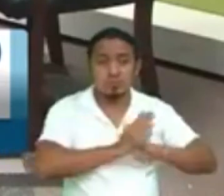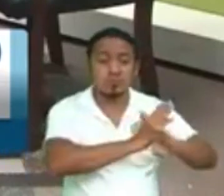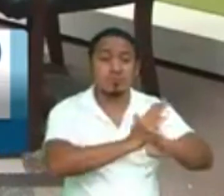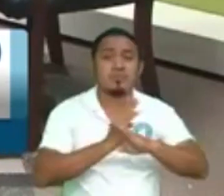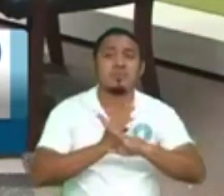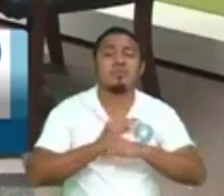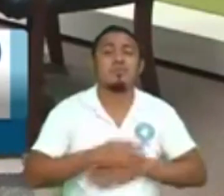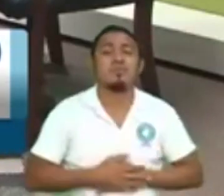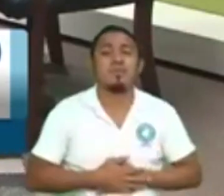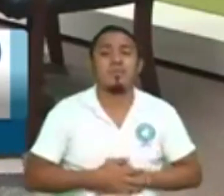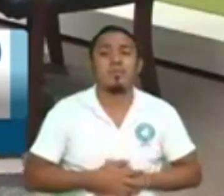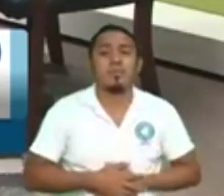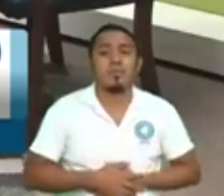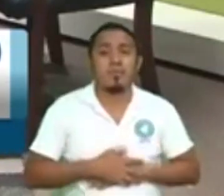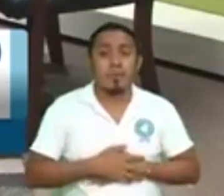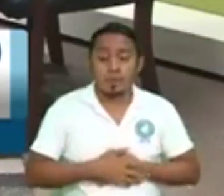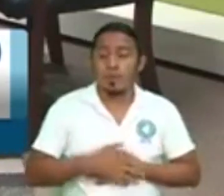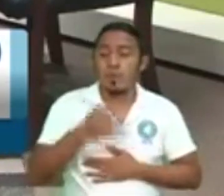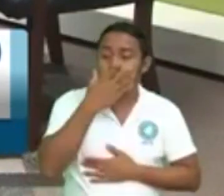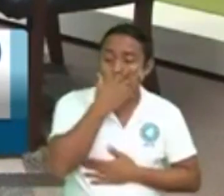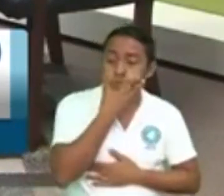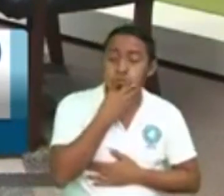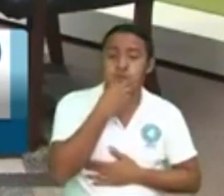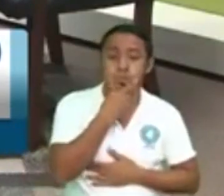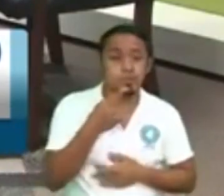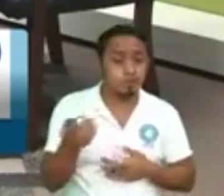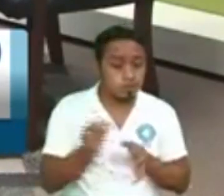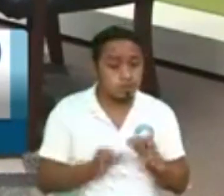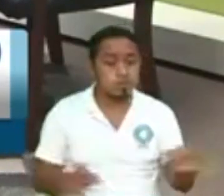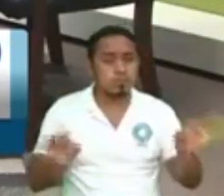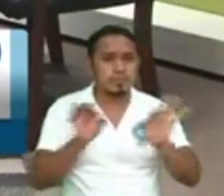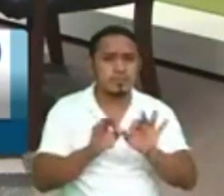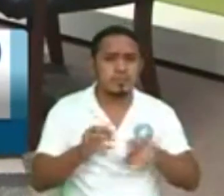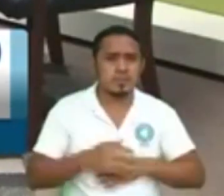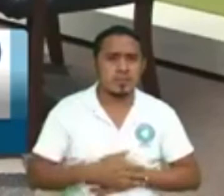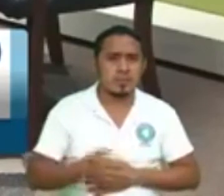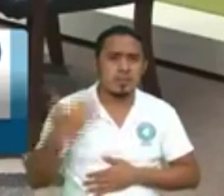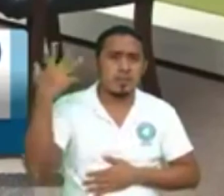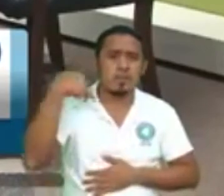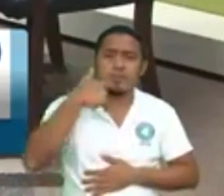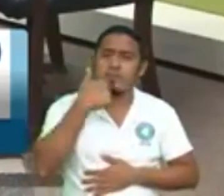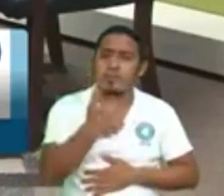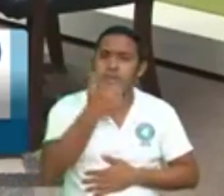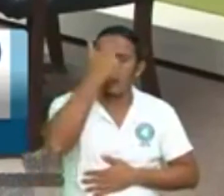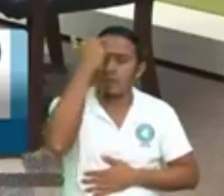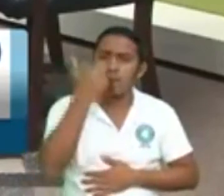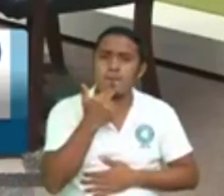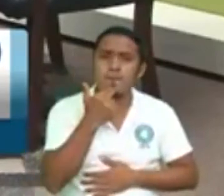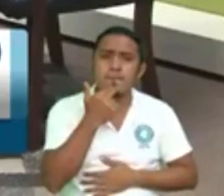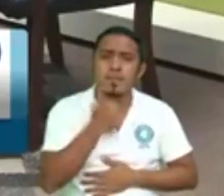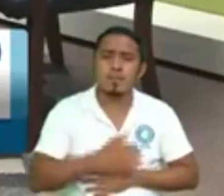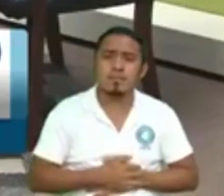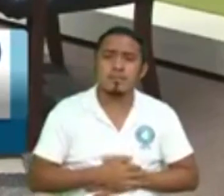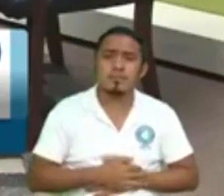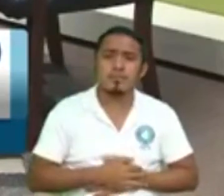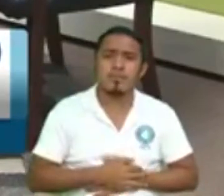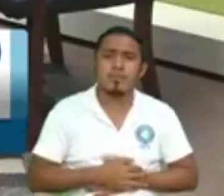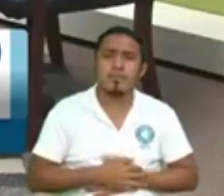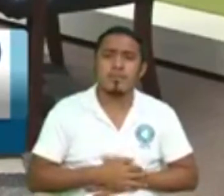iba a preguntar, doctora, muy interesante y creo que un compañero la vez pasada hizo una pregunta. En el caso de que